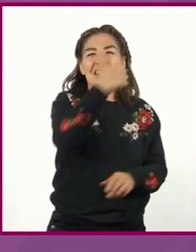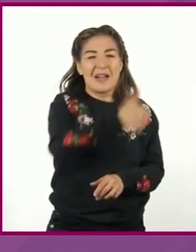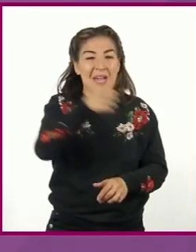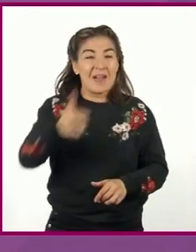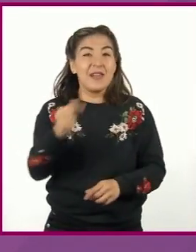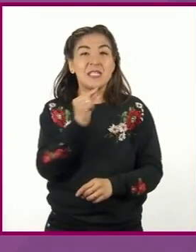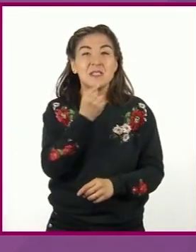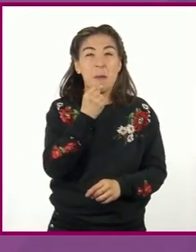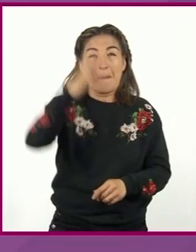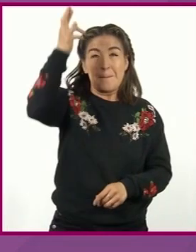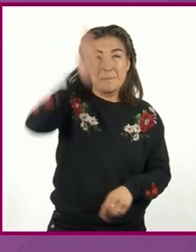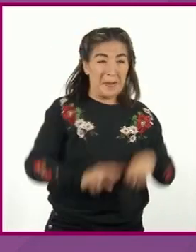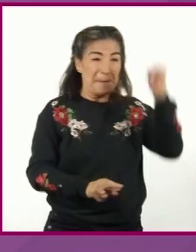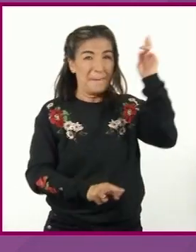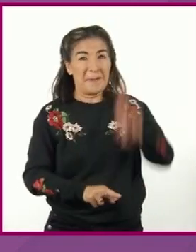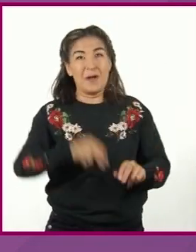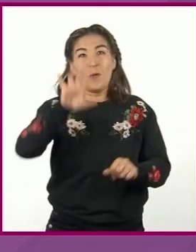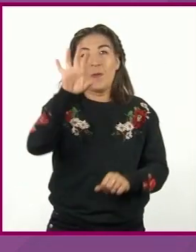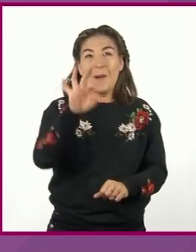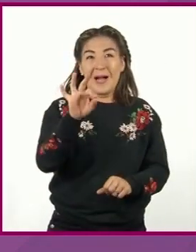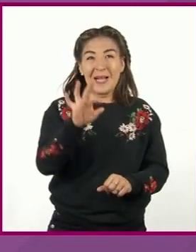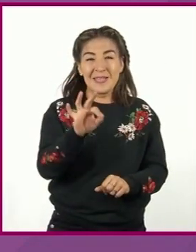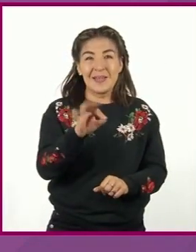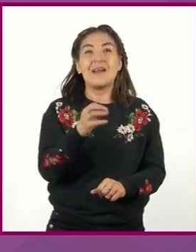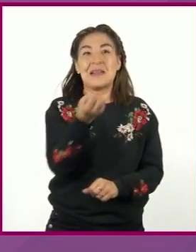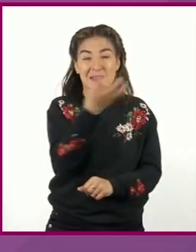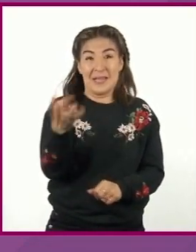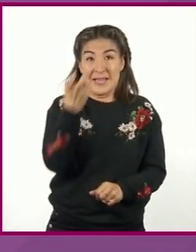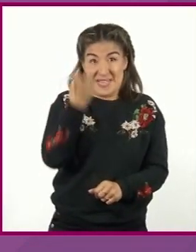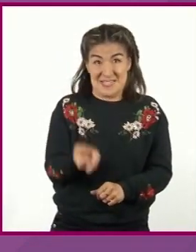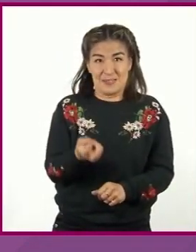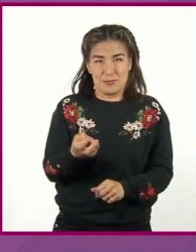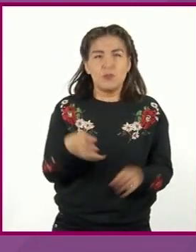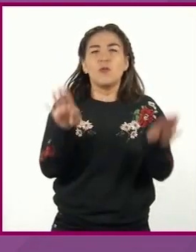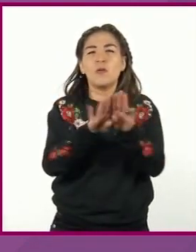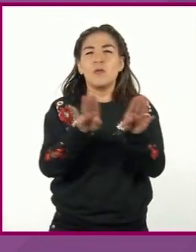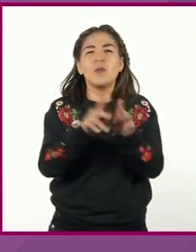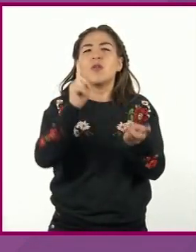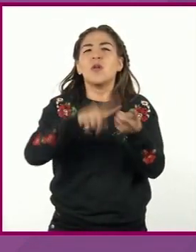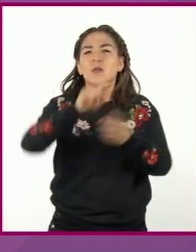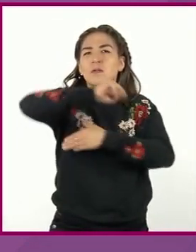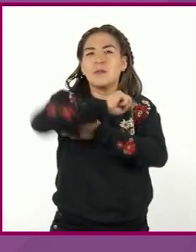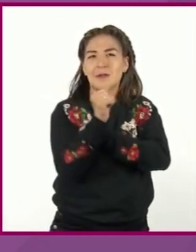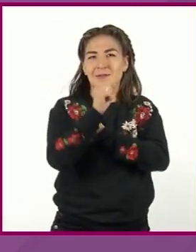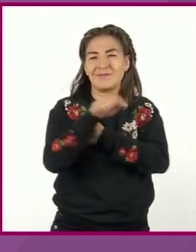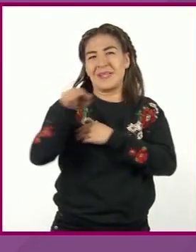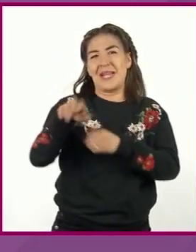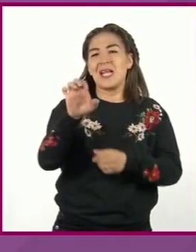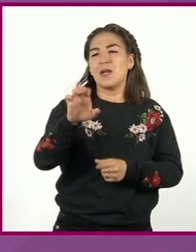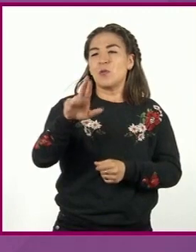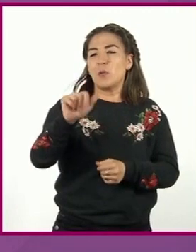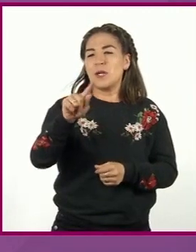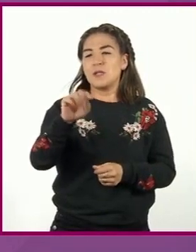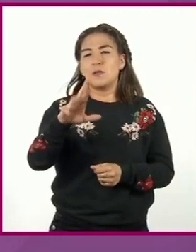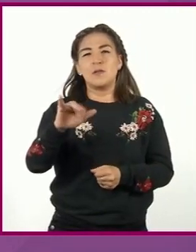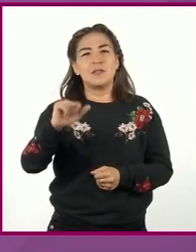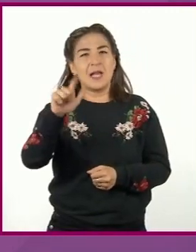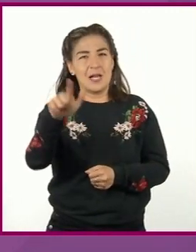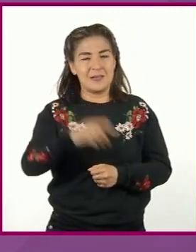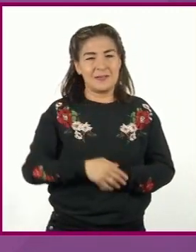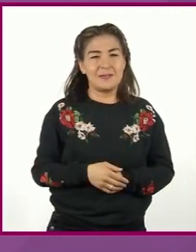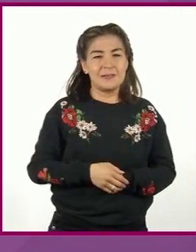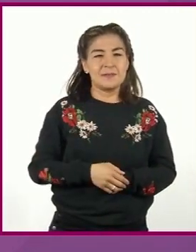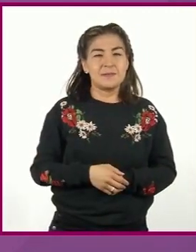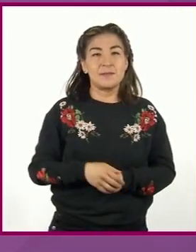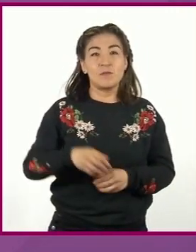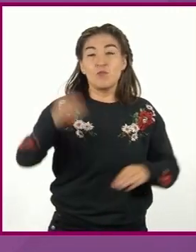caen 40 rayos en el planeta. La mayoría de ellos se concentran en las zonas ecuatoriales, en las